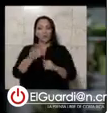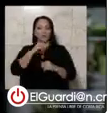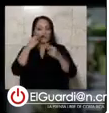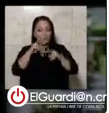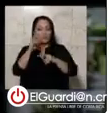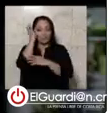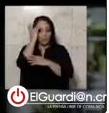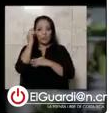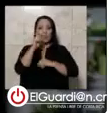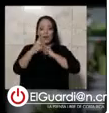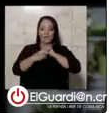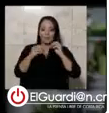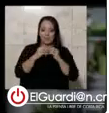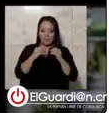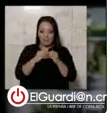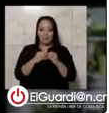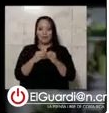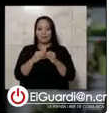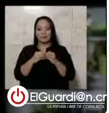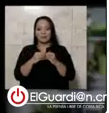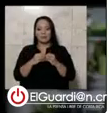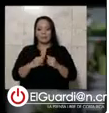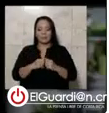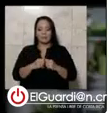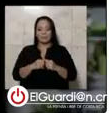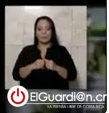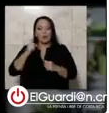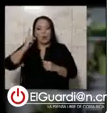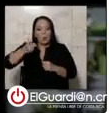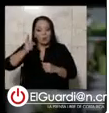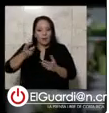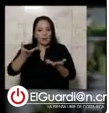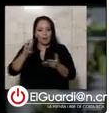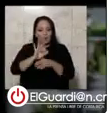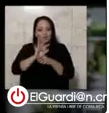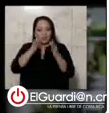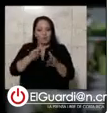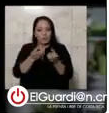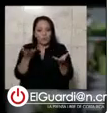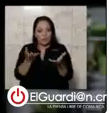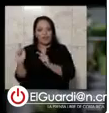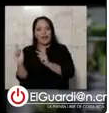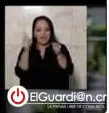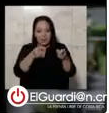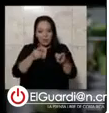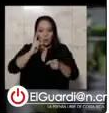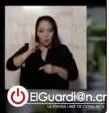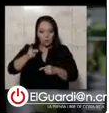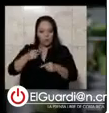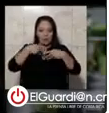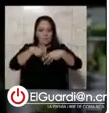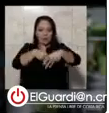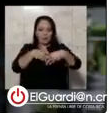preocupación que una vez más se esté obligando a funcionarios públicos a participar de la marcha, y de